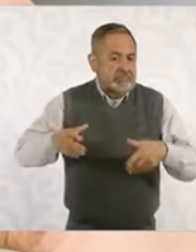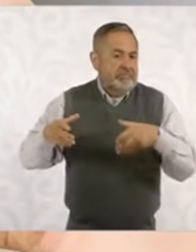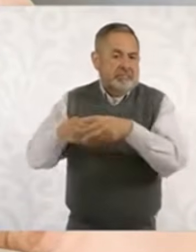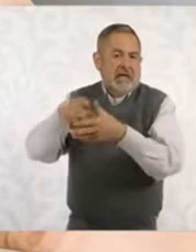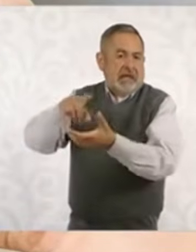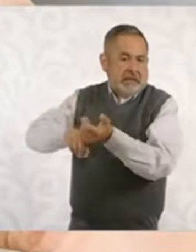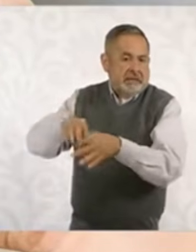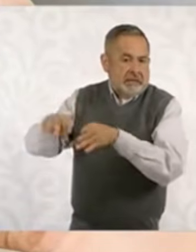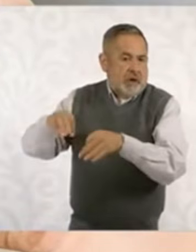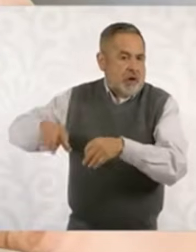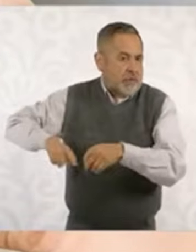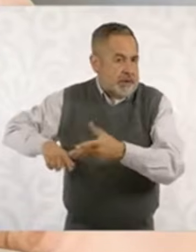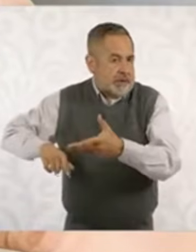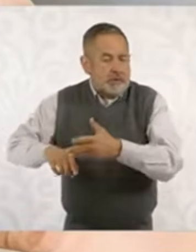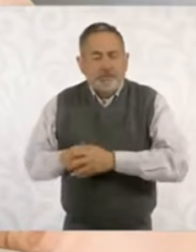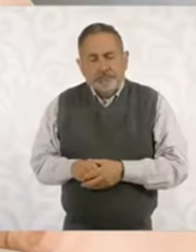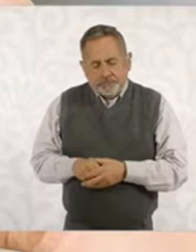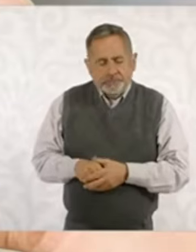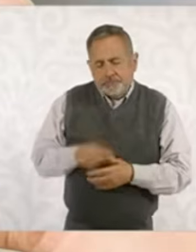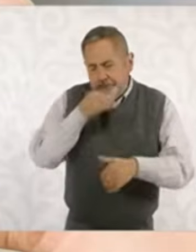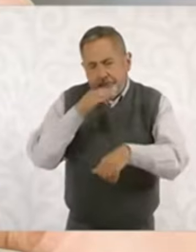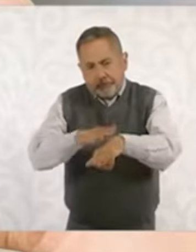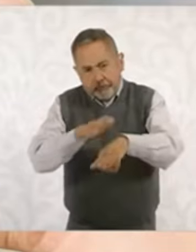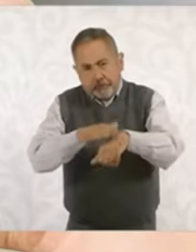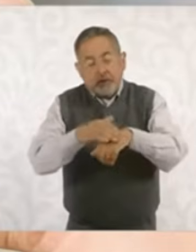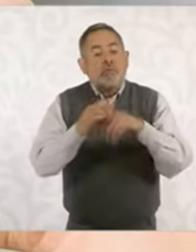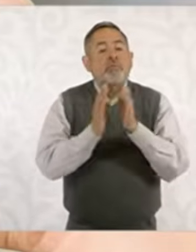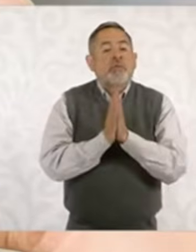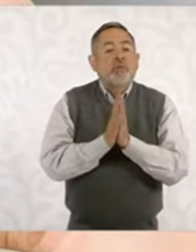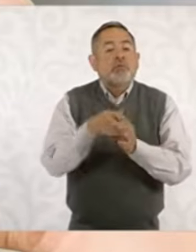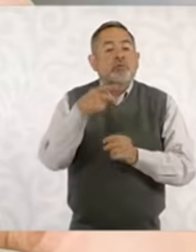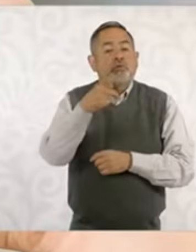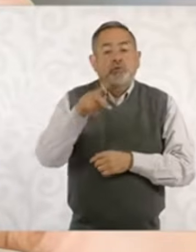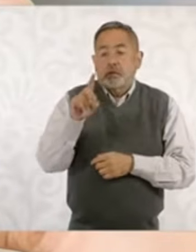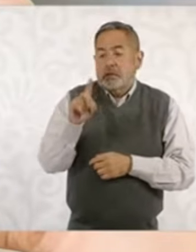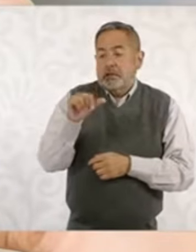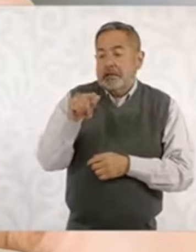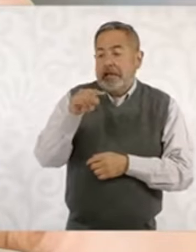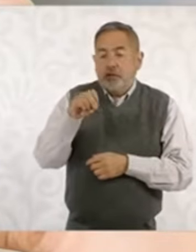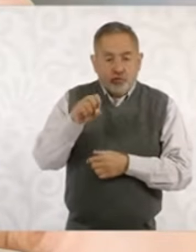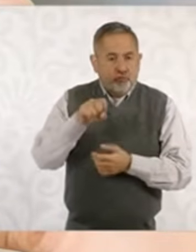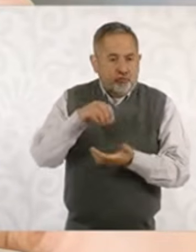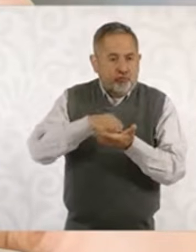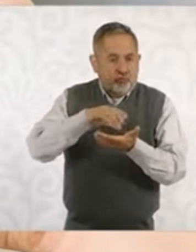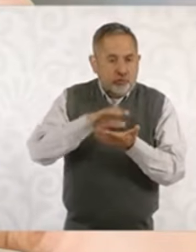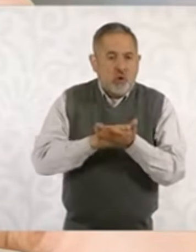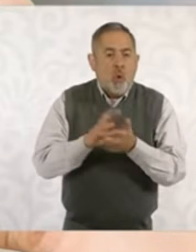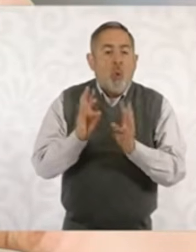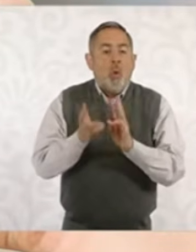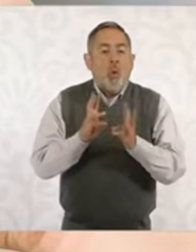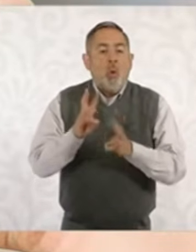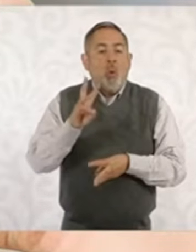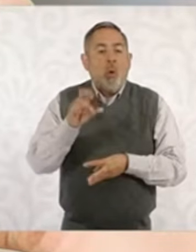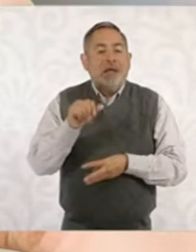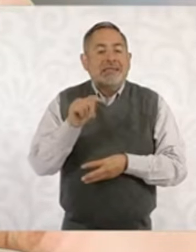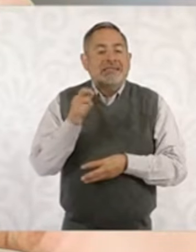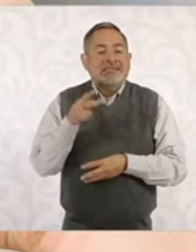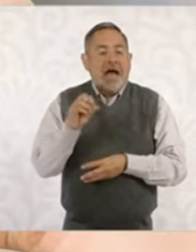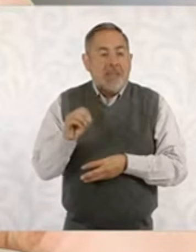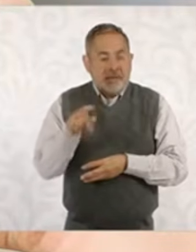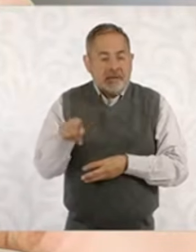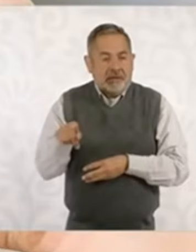queremos reiterar e invitar a que actualicen sus datos mandando un WhatsApp al